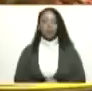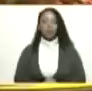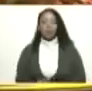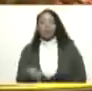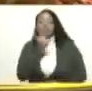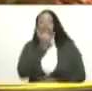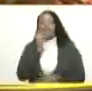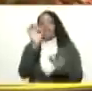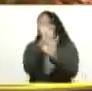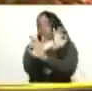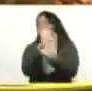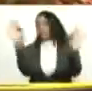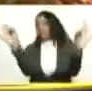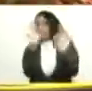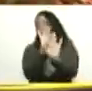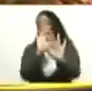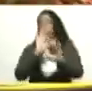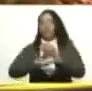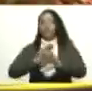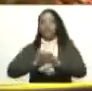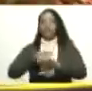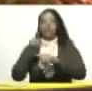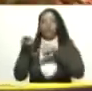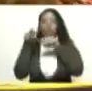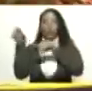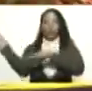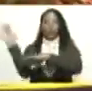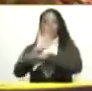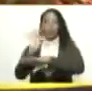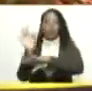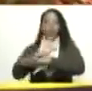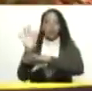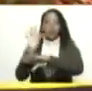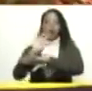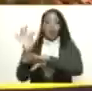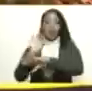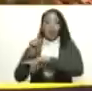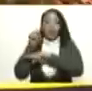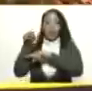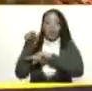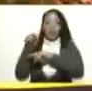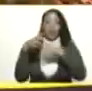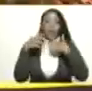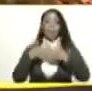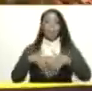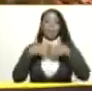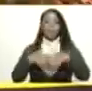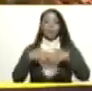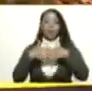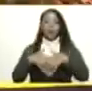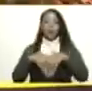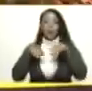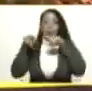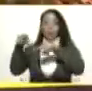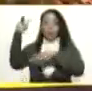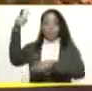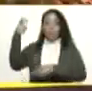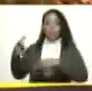inequívocas, por parte de estos funcionarios, de estos empresarios, de esta